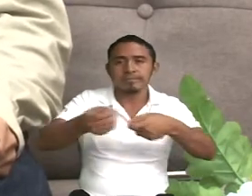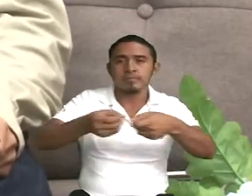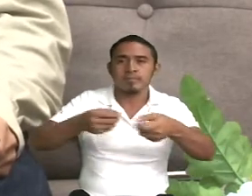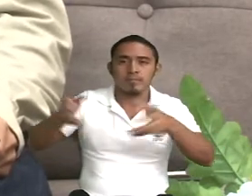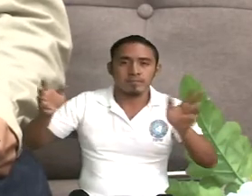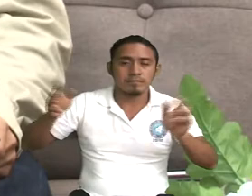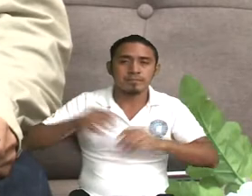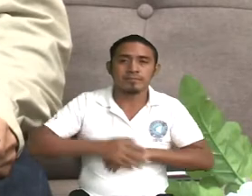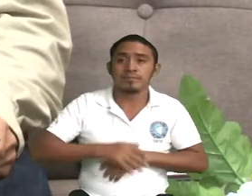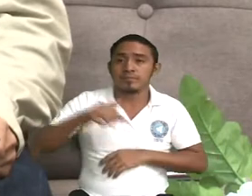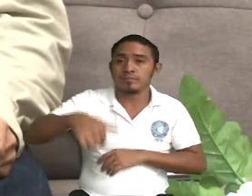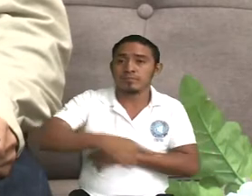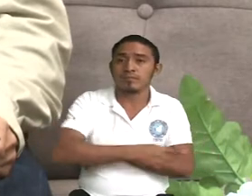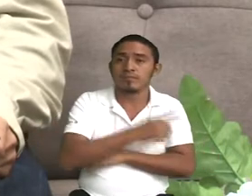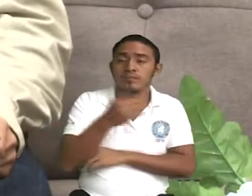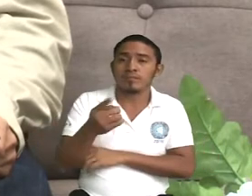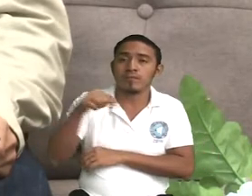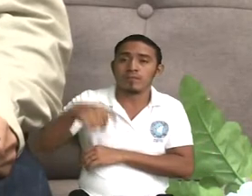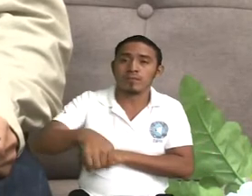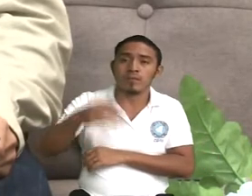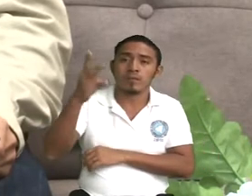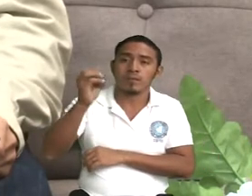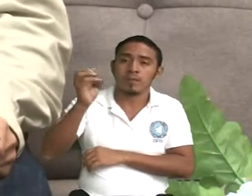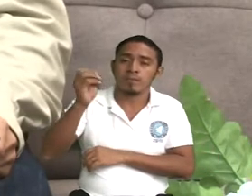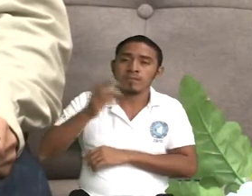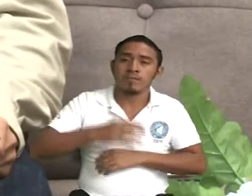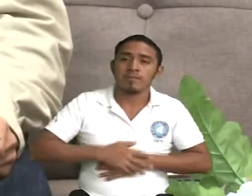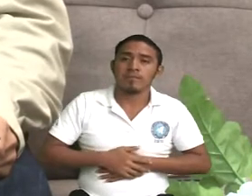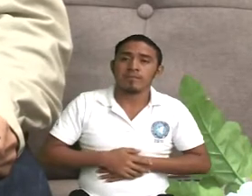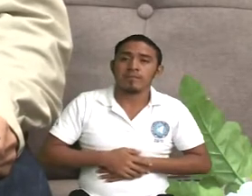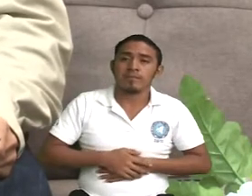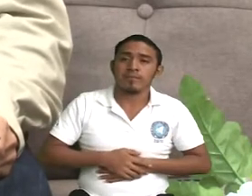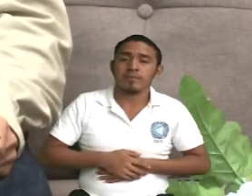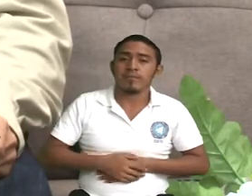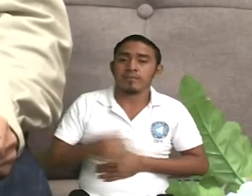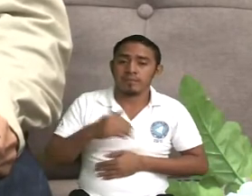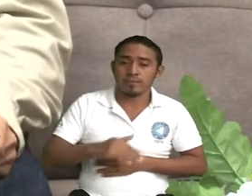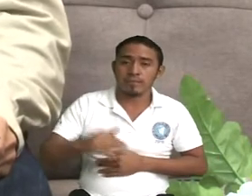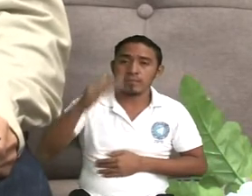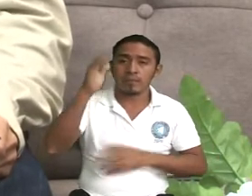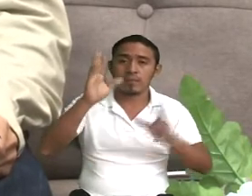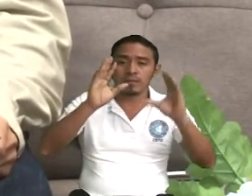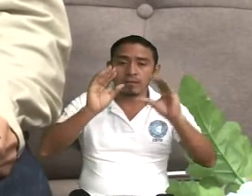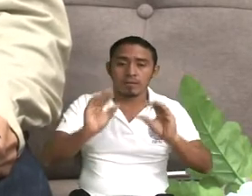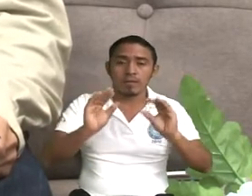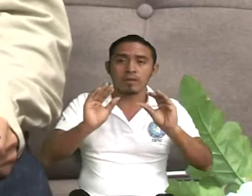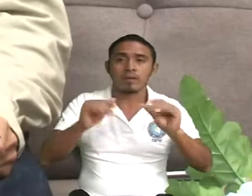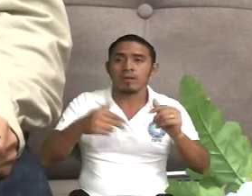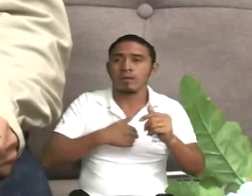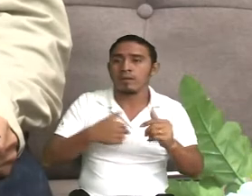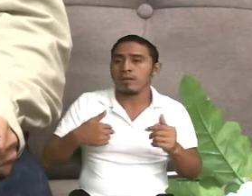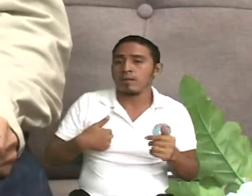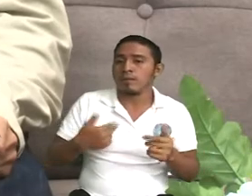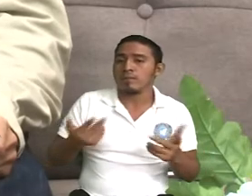día de hoy, 30, en la tarde, por ejemplo, va a haber una